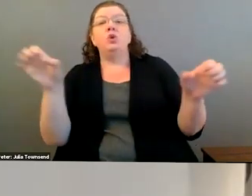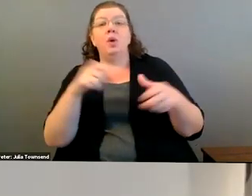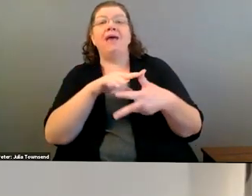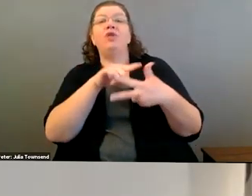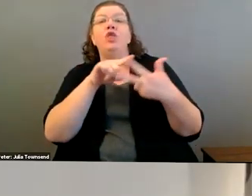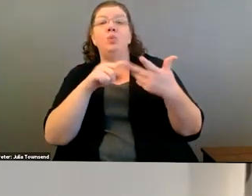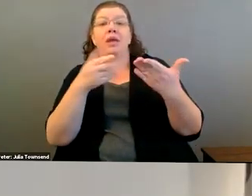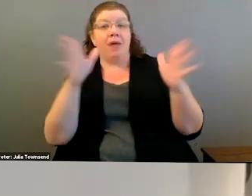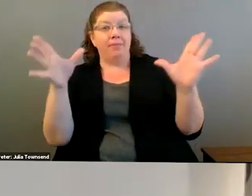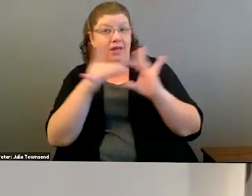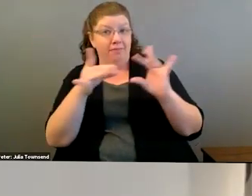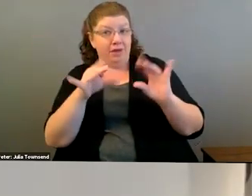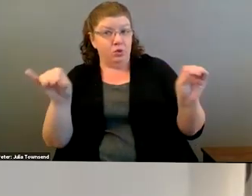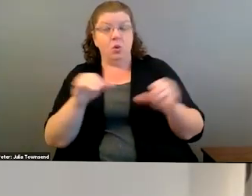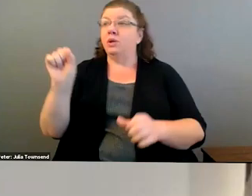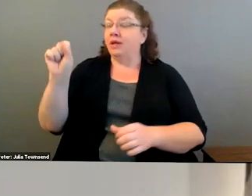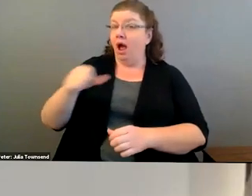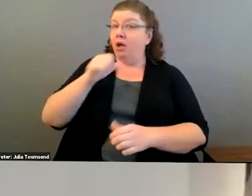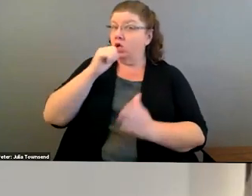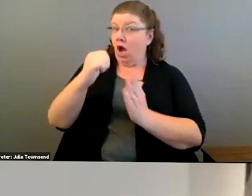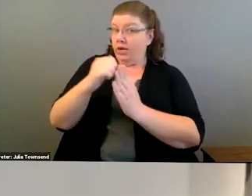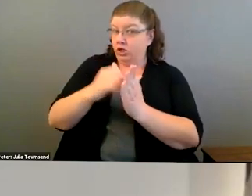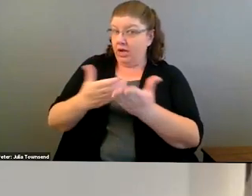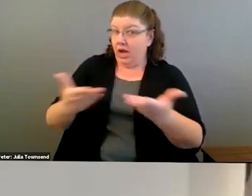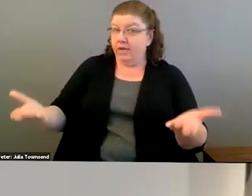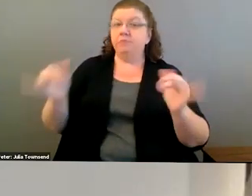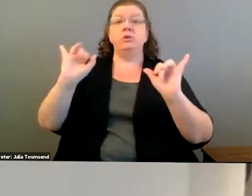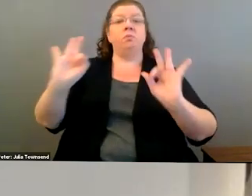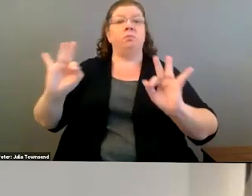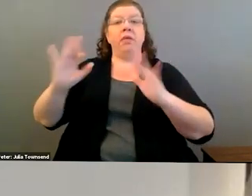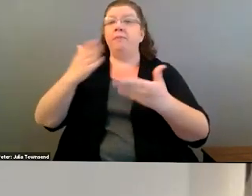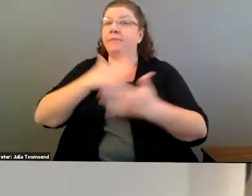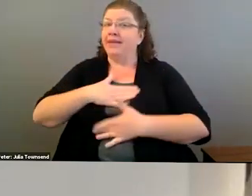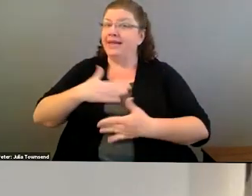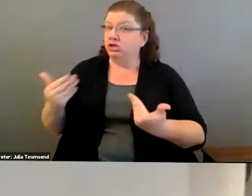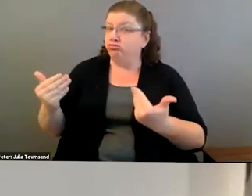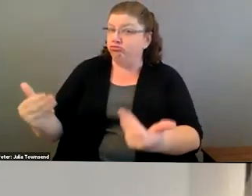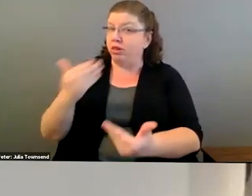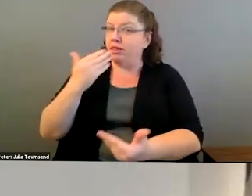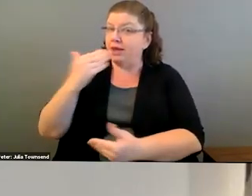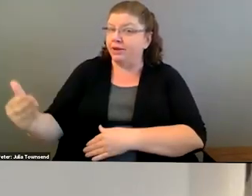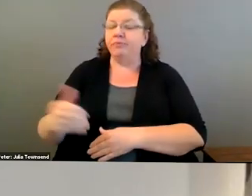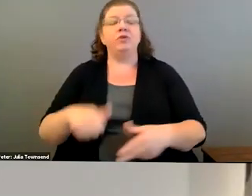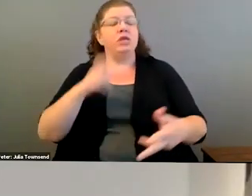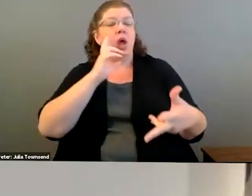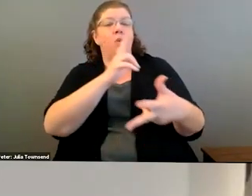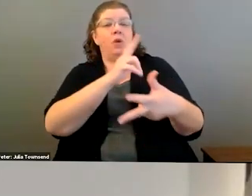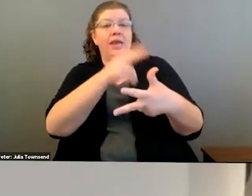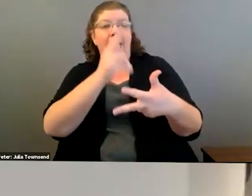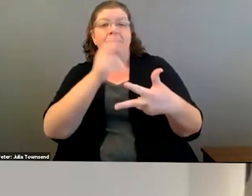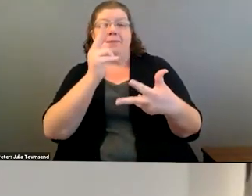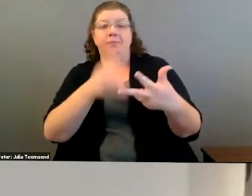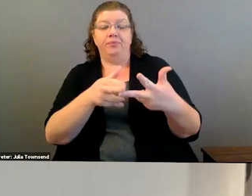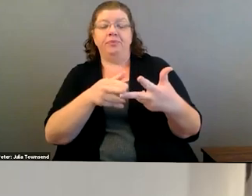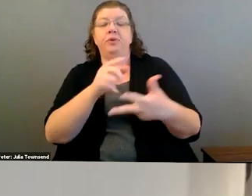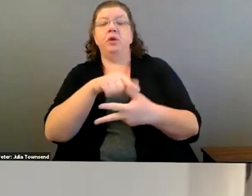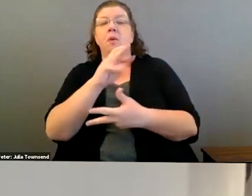tres comentarios públicos ok en asuntos no contemplados en el jockey comencemos gracias voy a comenzar con los tres